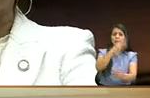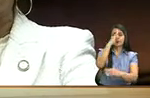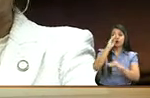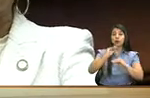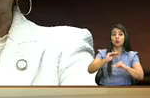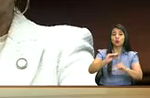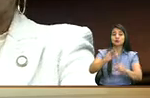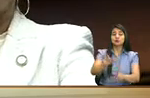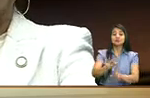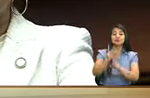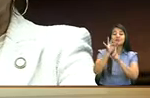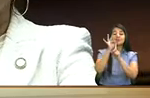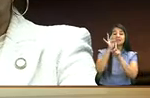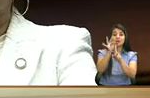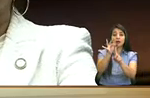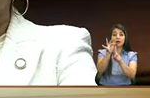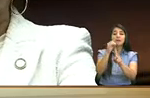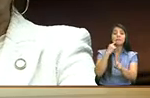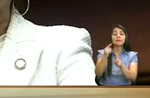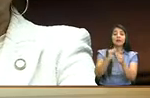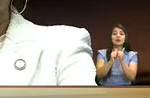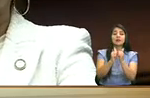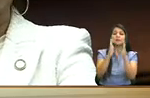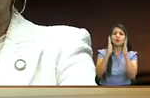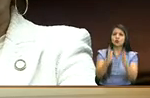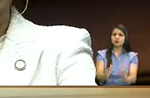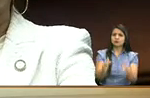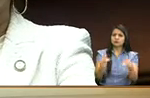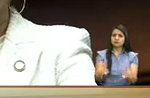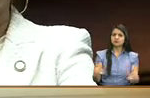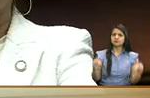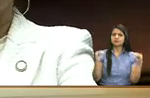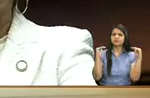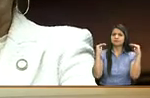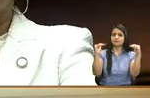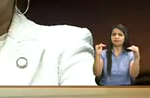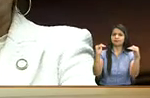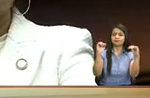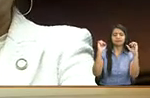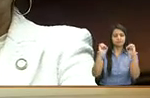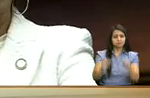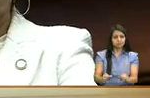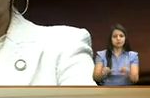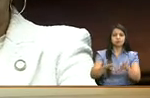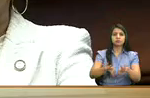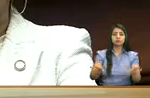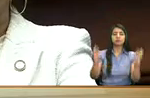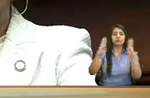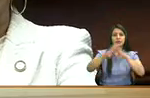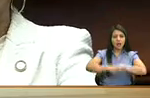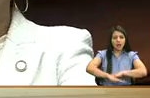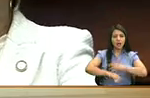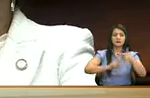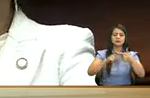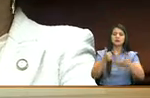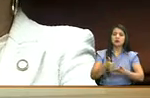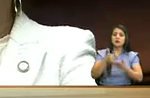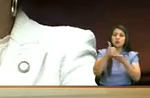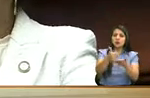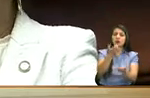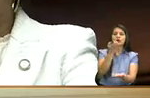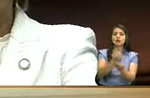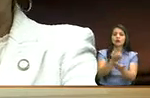educativos especiales para los deportistas de alto rendimiento, becas, ayudas económicas